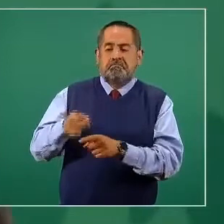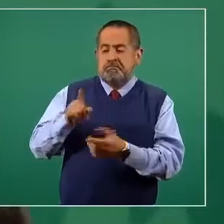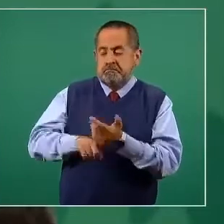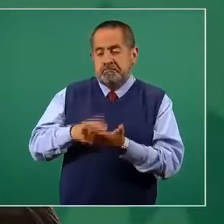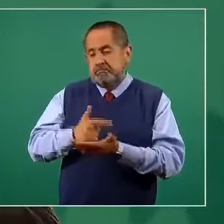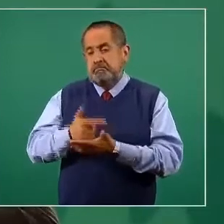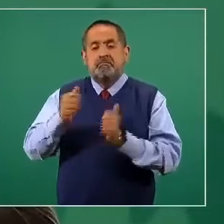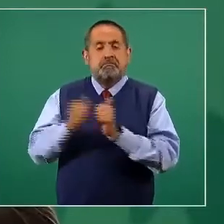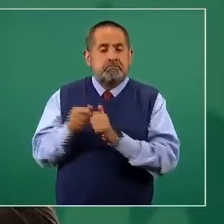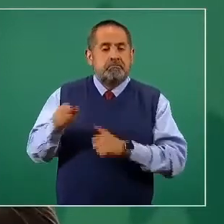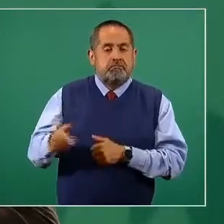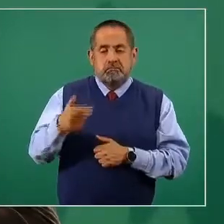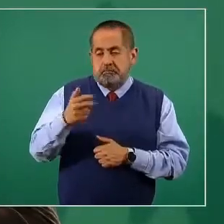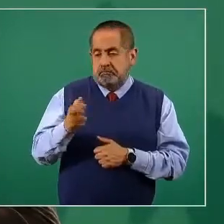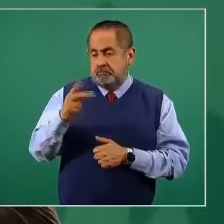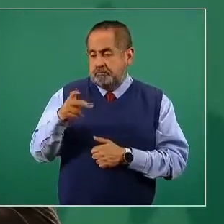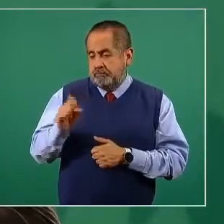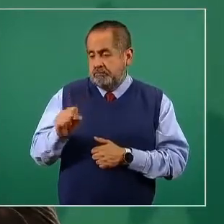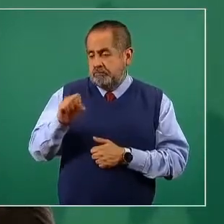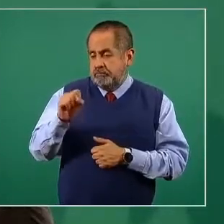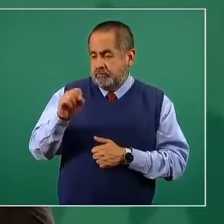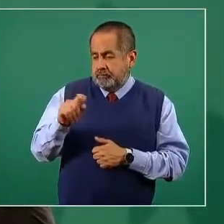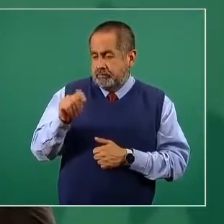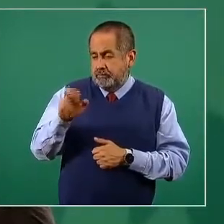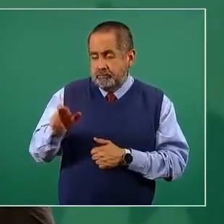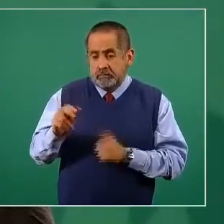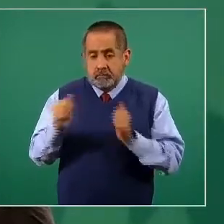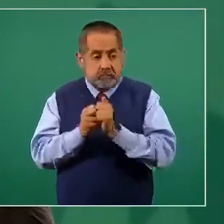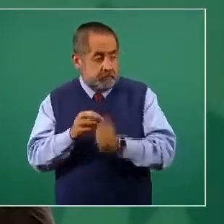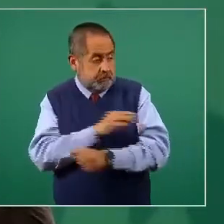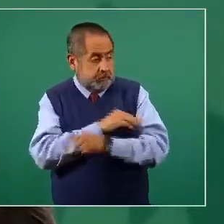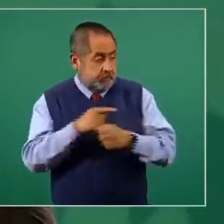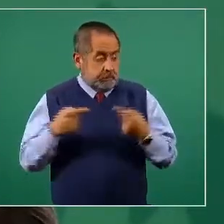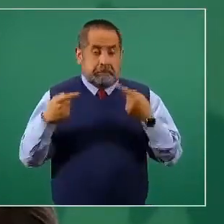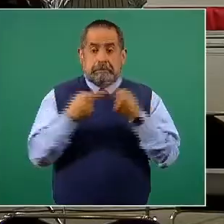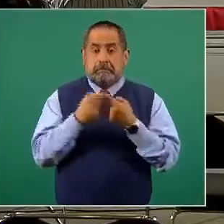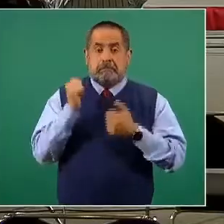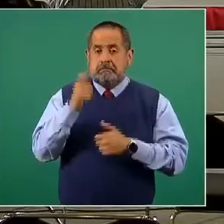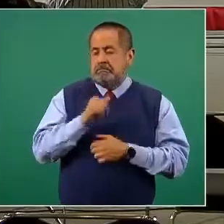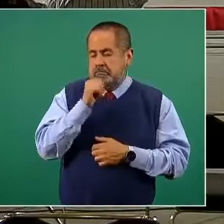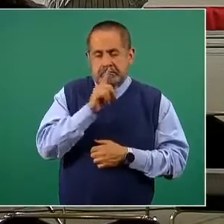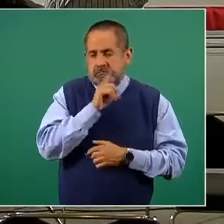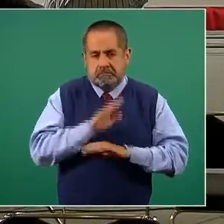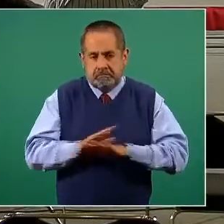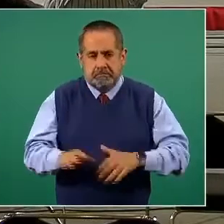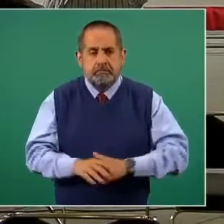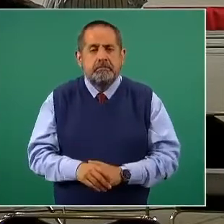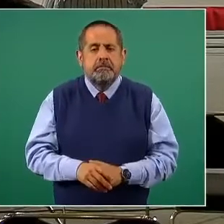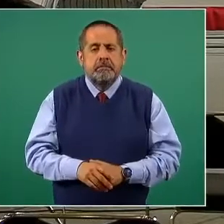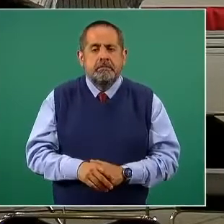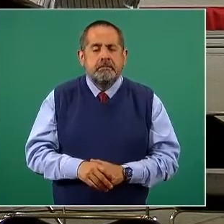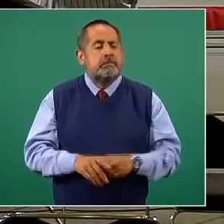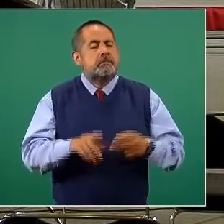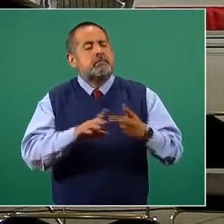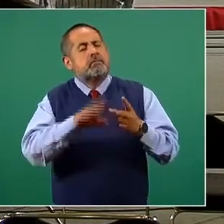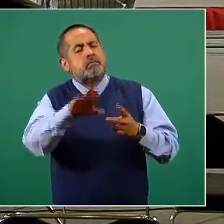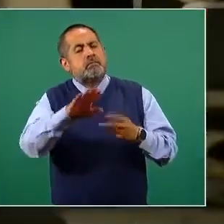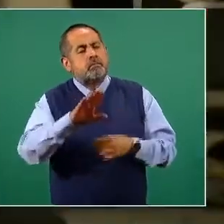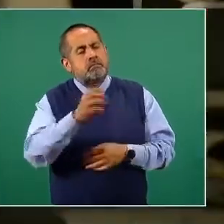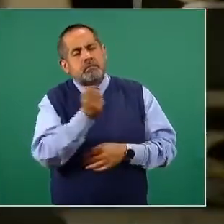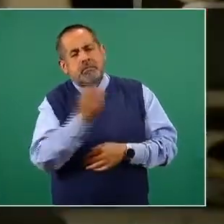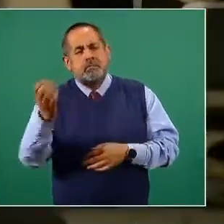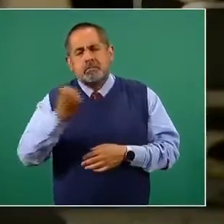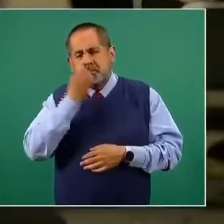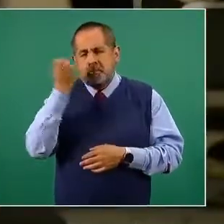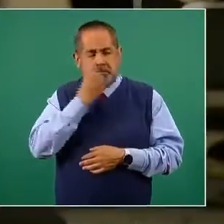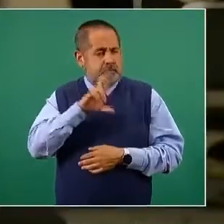gravedad en personas que tengan el herpes zóster activo con la aplicación de vacuna. Claro. Y bueno, hay escuelas privadas que pretenden